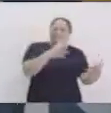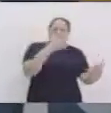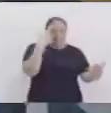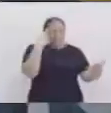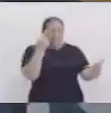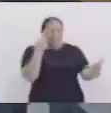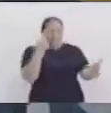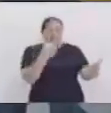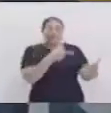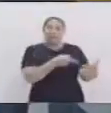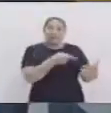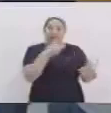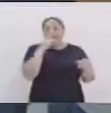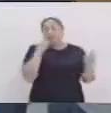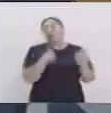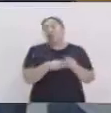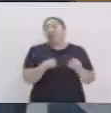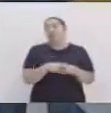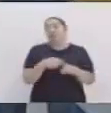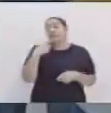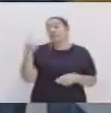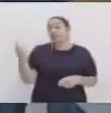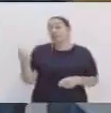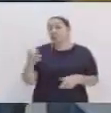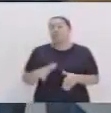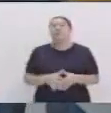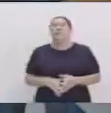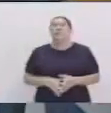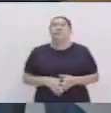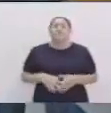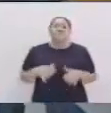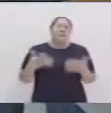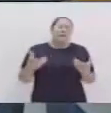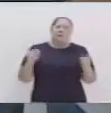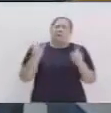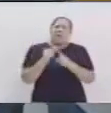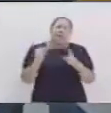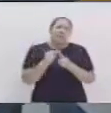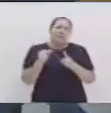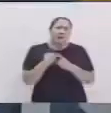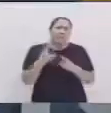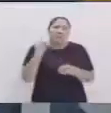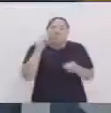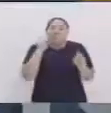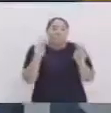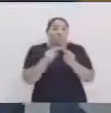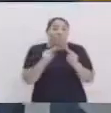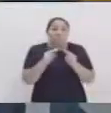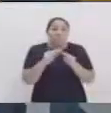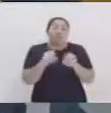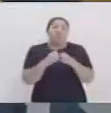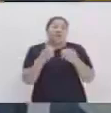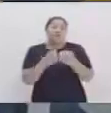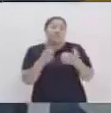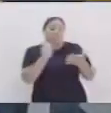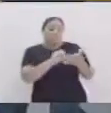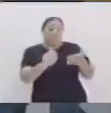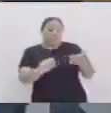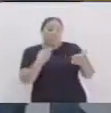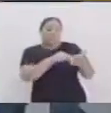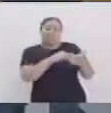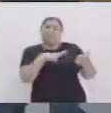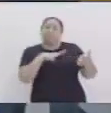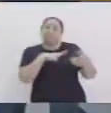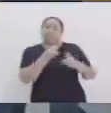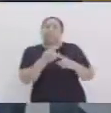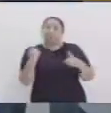También podemos valernos por medio de las verbales de definición. En este caso, la palabra desconocida está descrita por lo que aparece en la